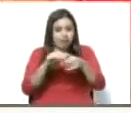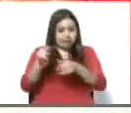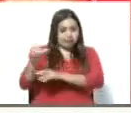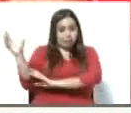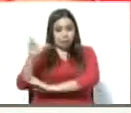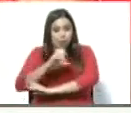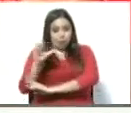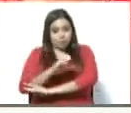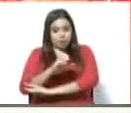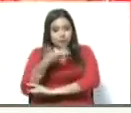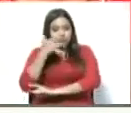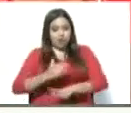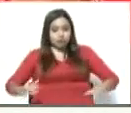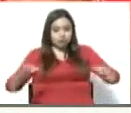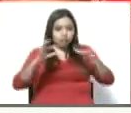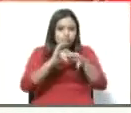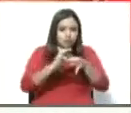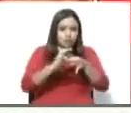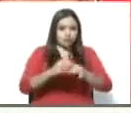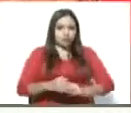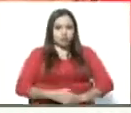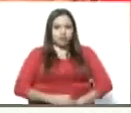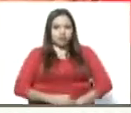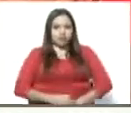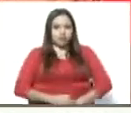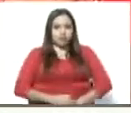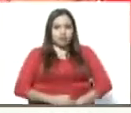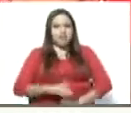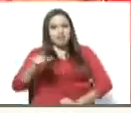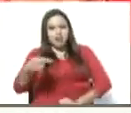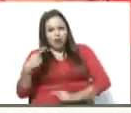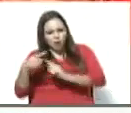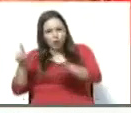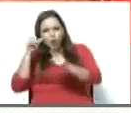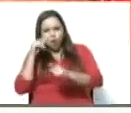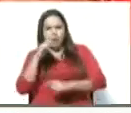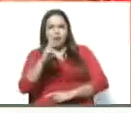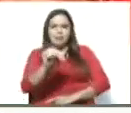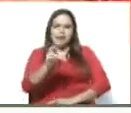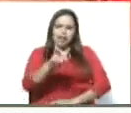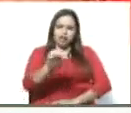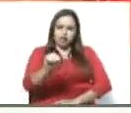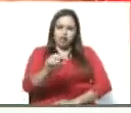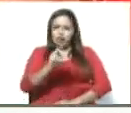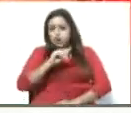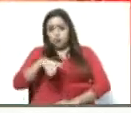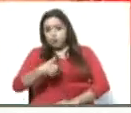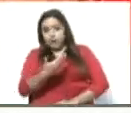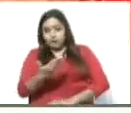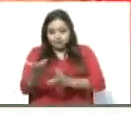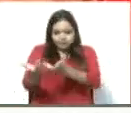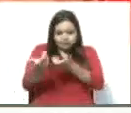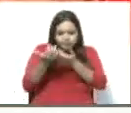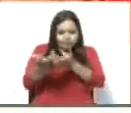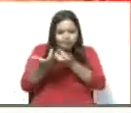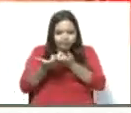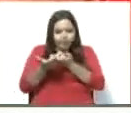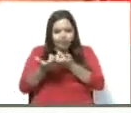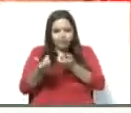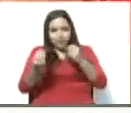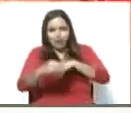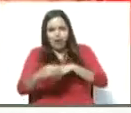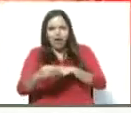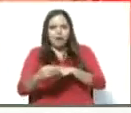derecha se une, si Petro y su grupo, Petro y su el Pacto Histórico no logran atraer a